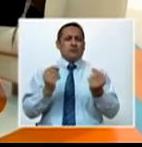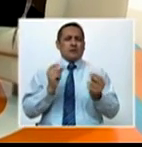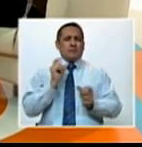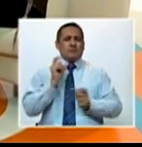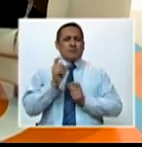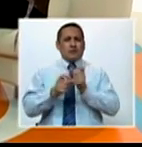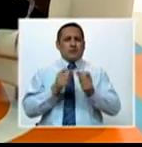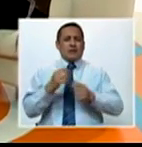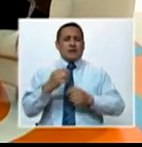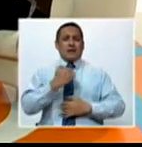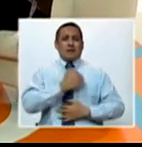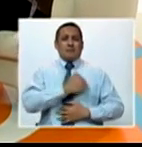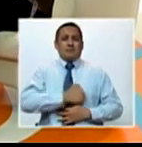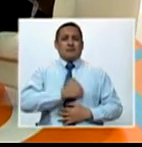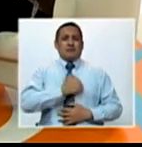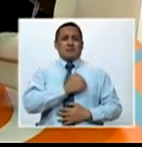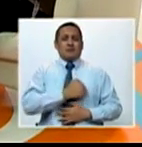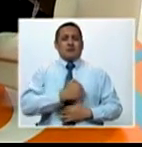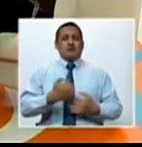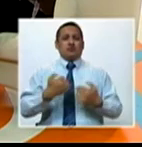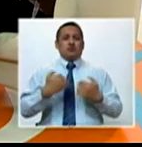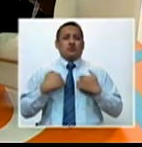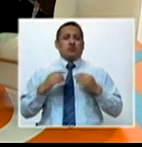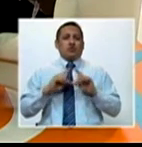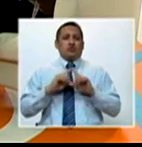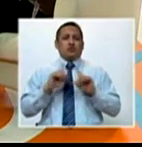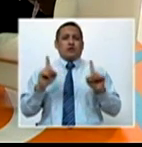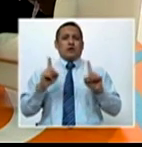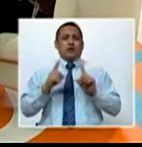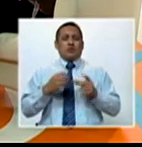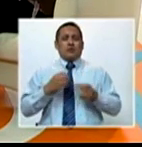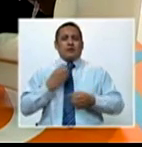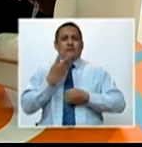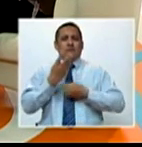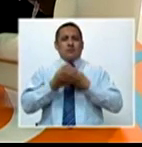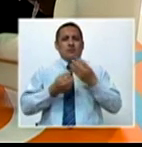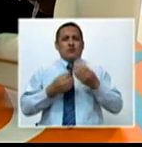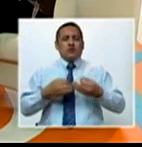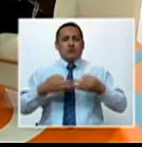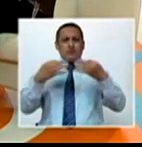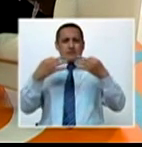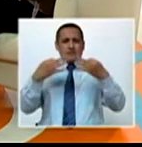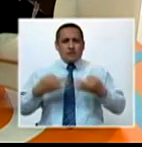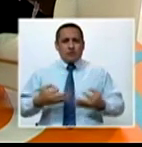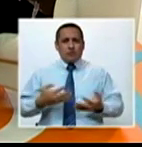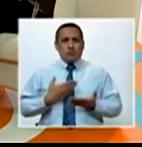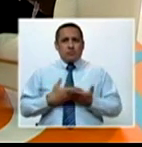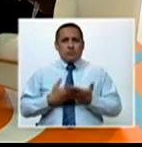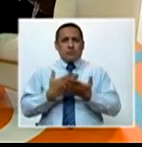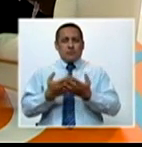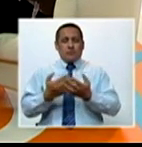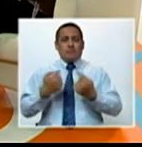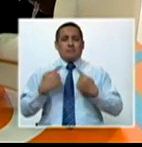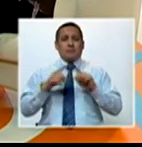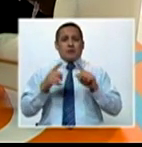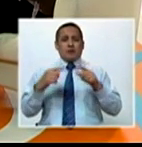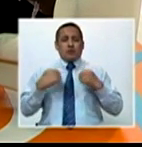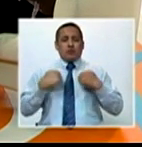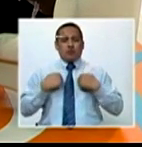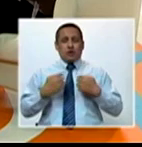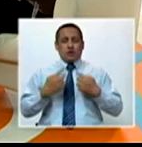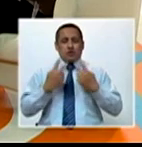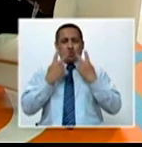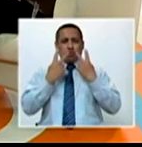parte, lamentablemente yo no tengo información consistente, pero sí de lo que